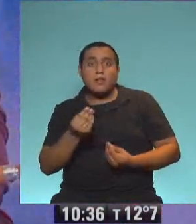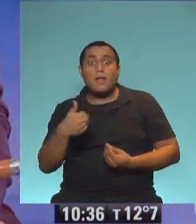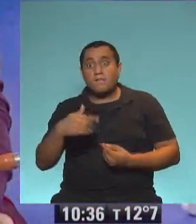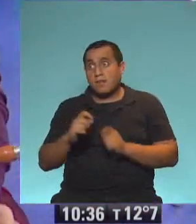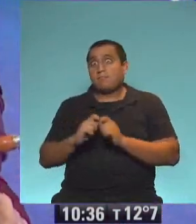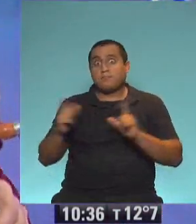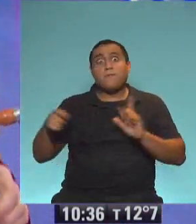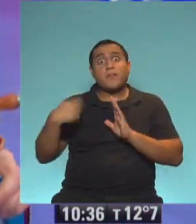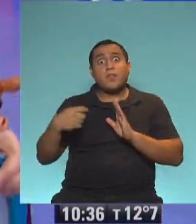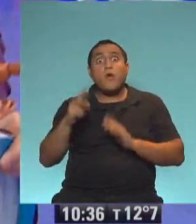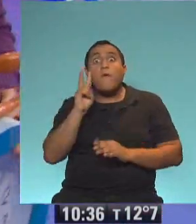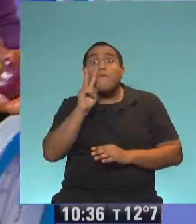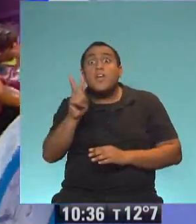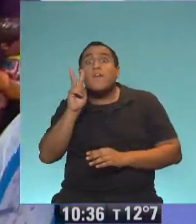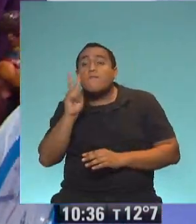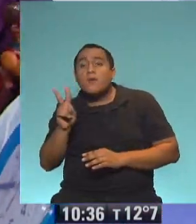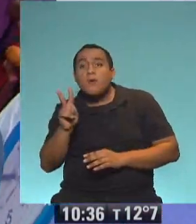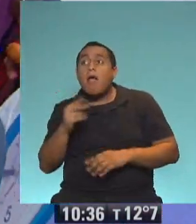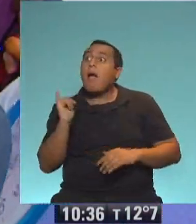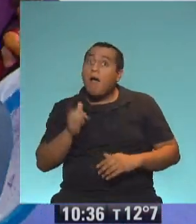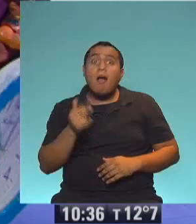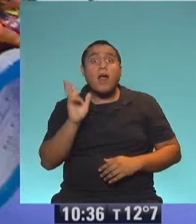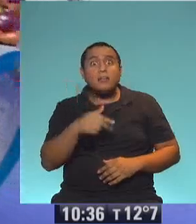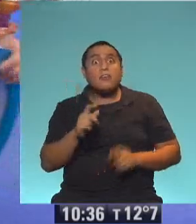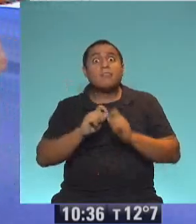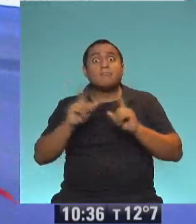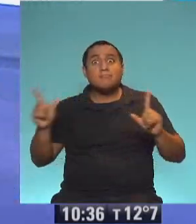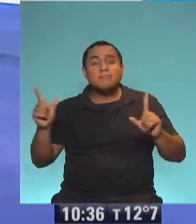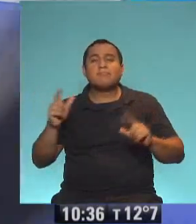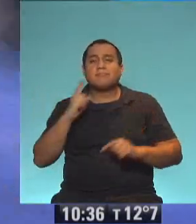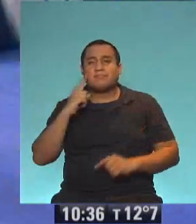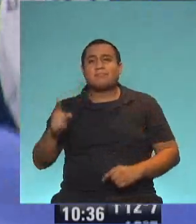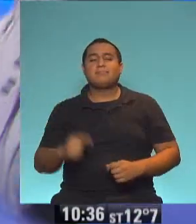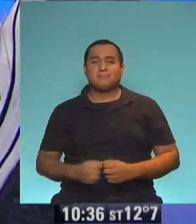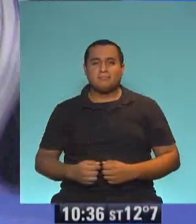viene? ¡Veo! ¡Ah, tiene razón! ¡Veo!